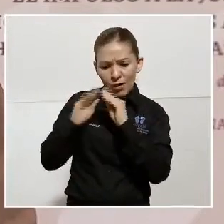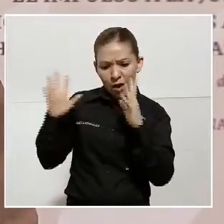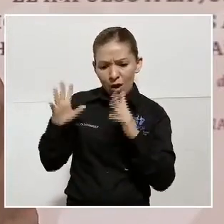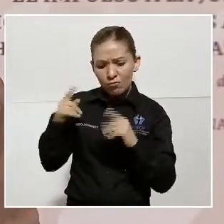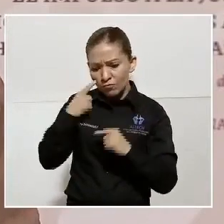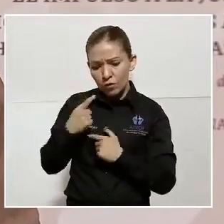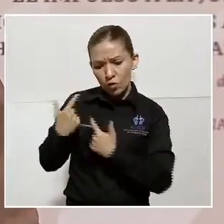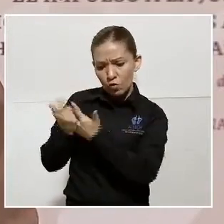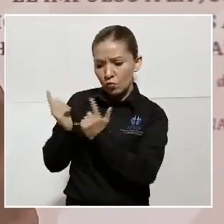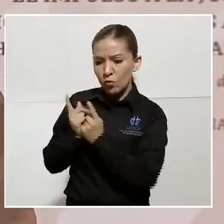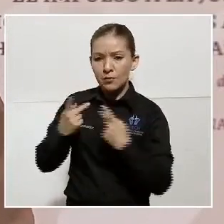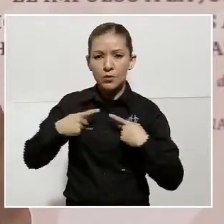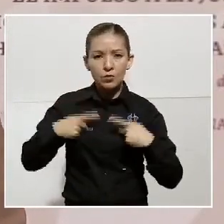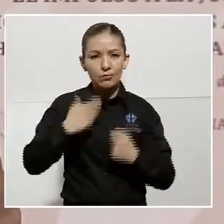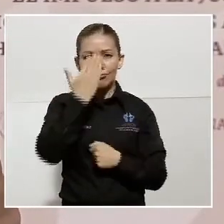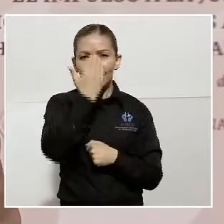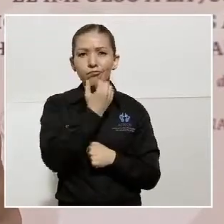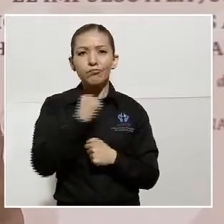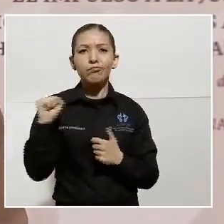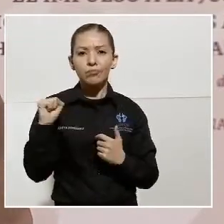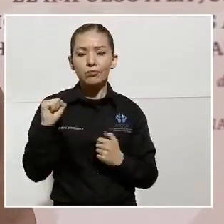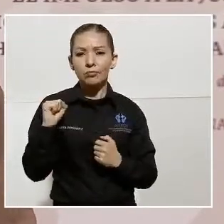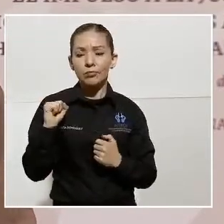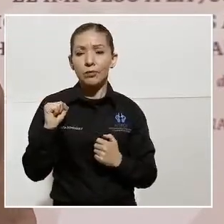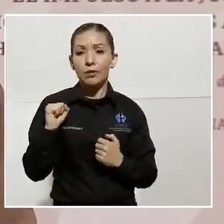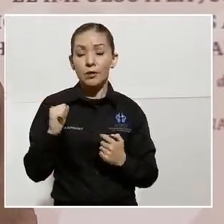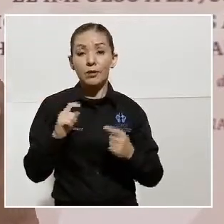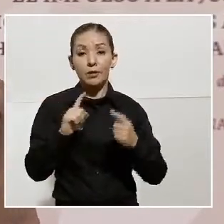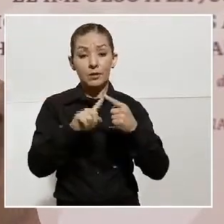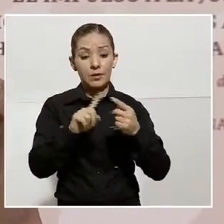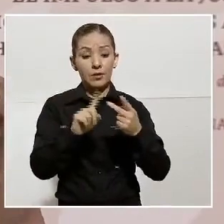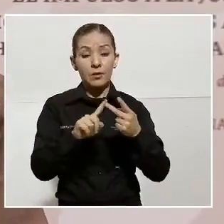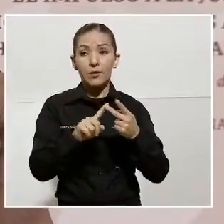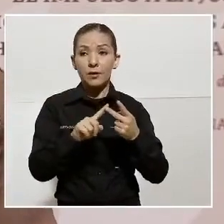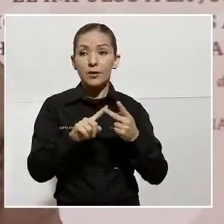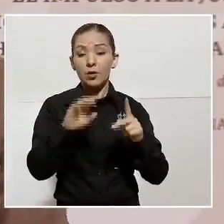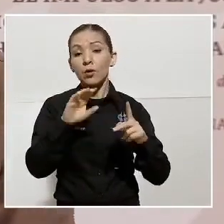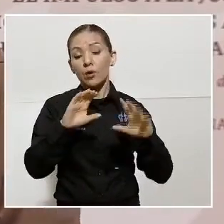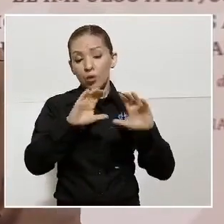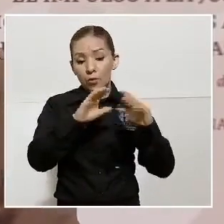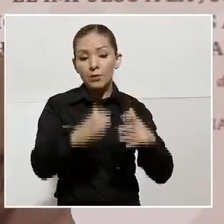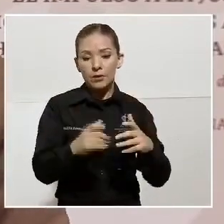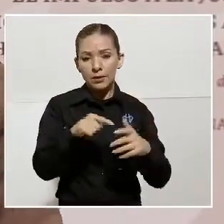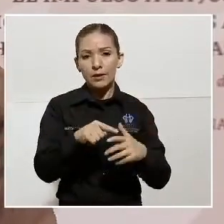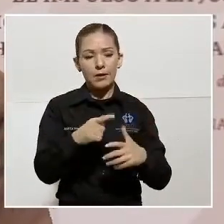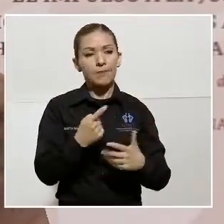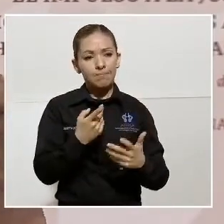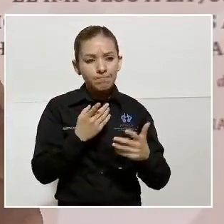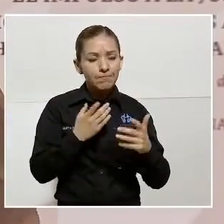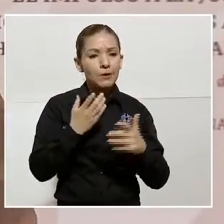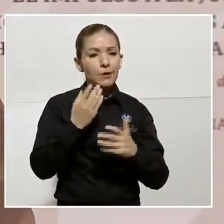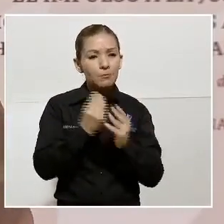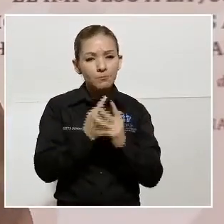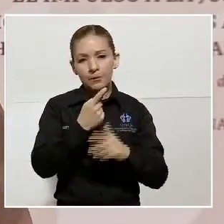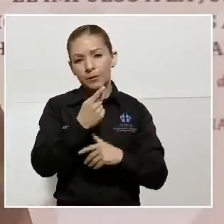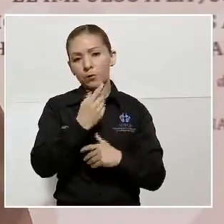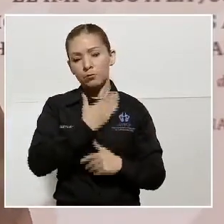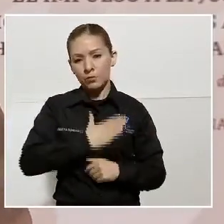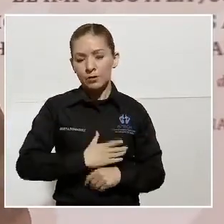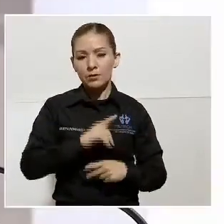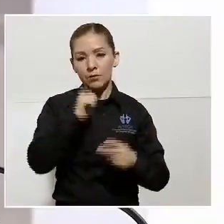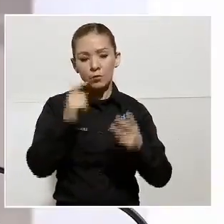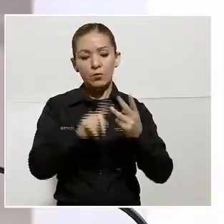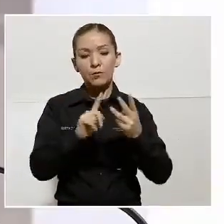un grupo de personas expertas independientes, un comité de impulso a la justicia, un programa especial de búsqueda